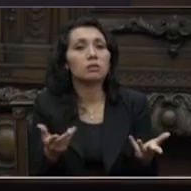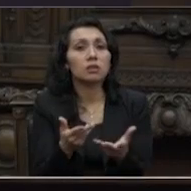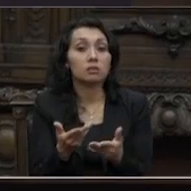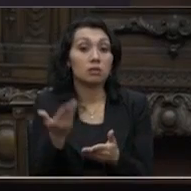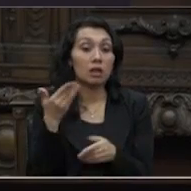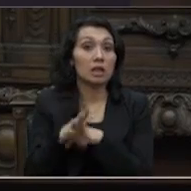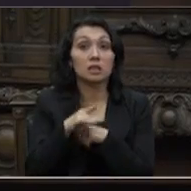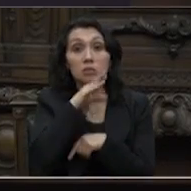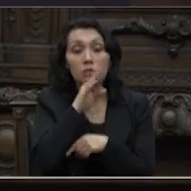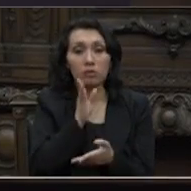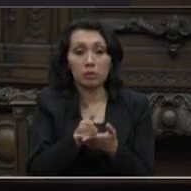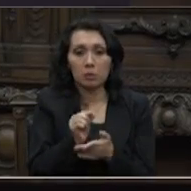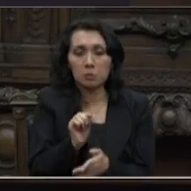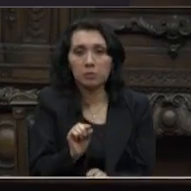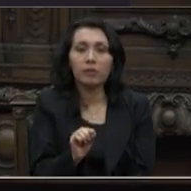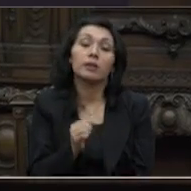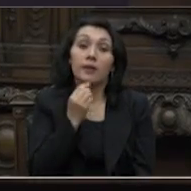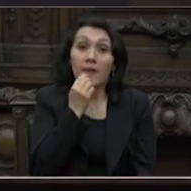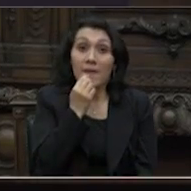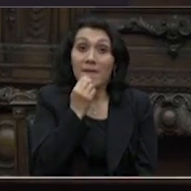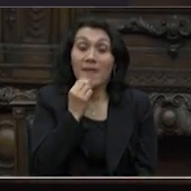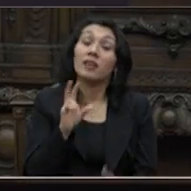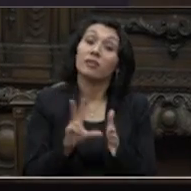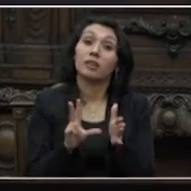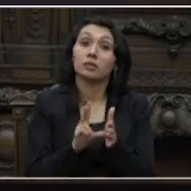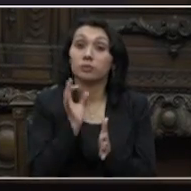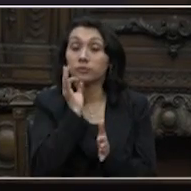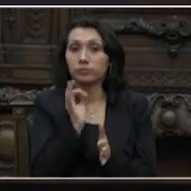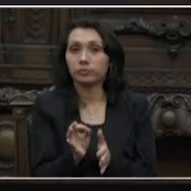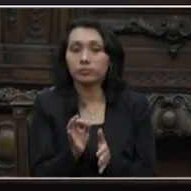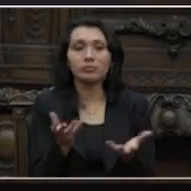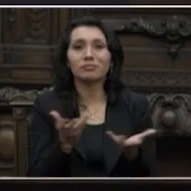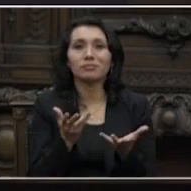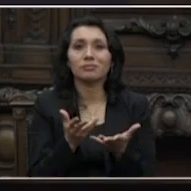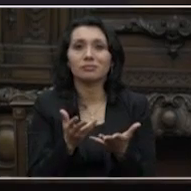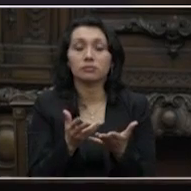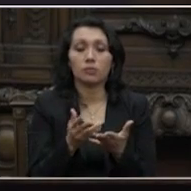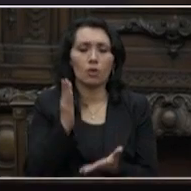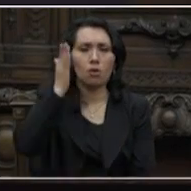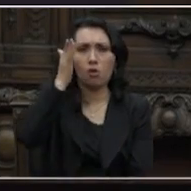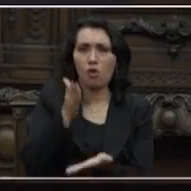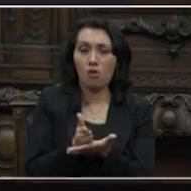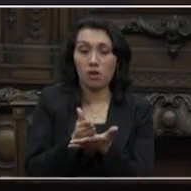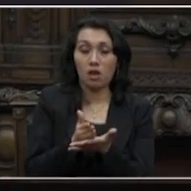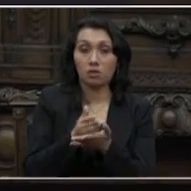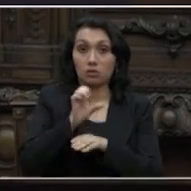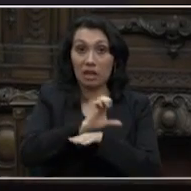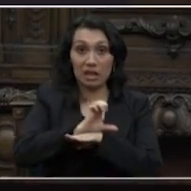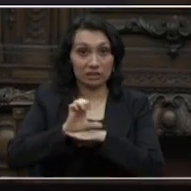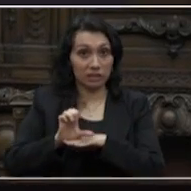15 minutos, pero lo voy a terminar ya, la recomendación 28 dice que en la obligación del Estado